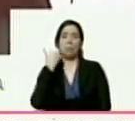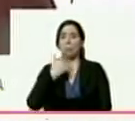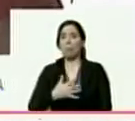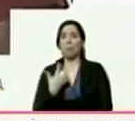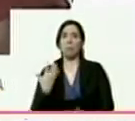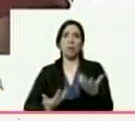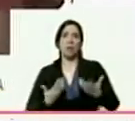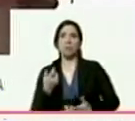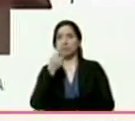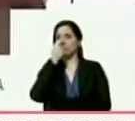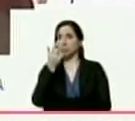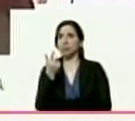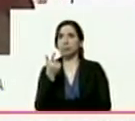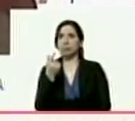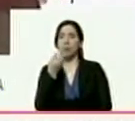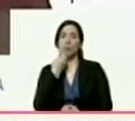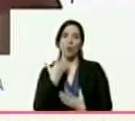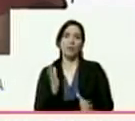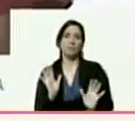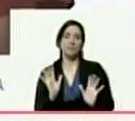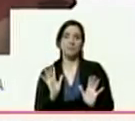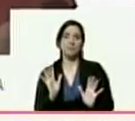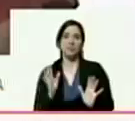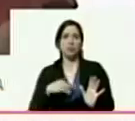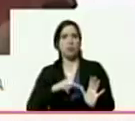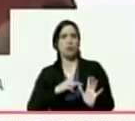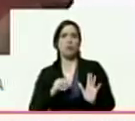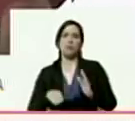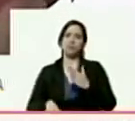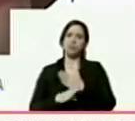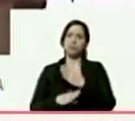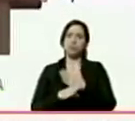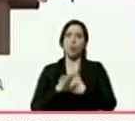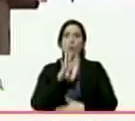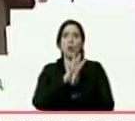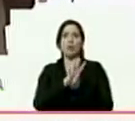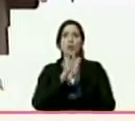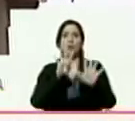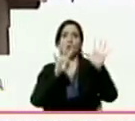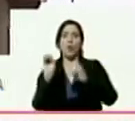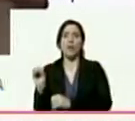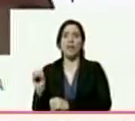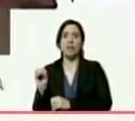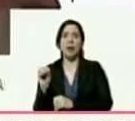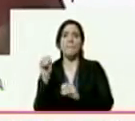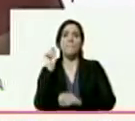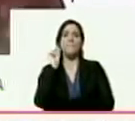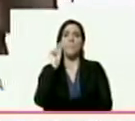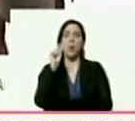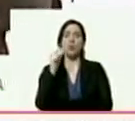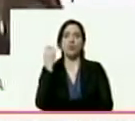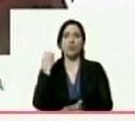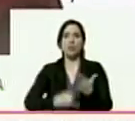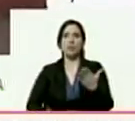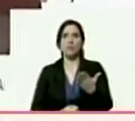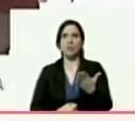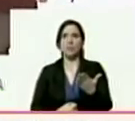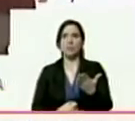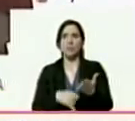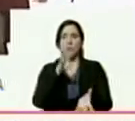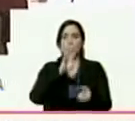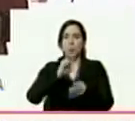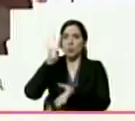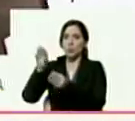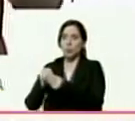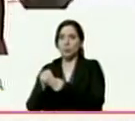calor. Bueno, así estamos. 490 puntos de inscripción. 400, resumiendo,